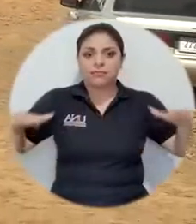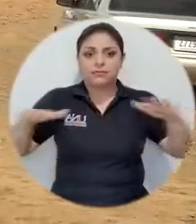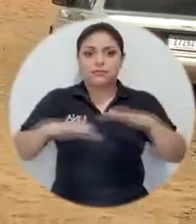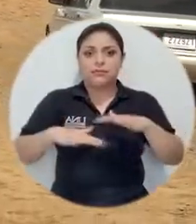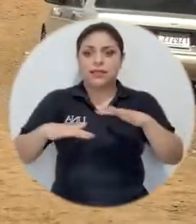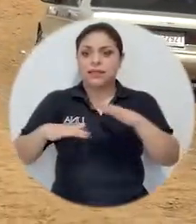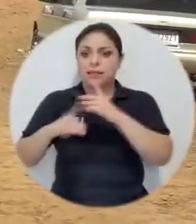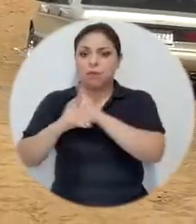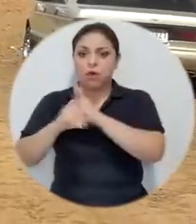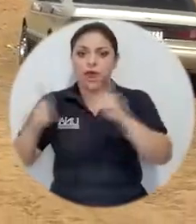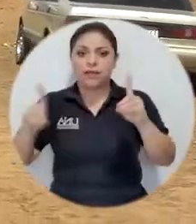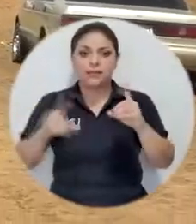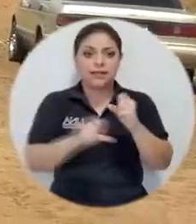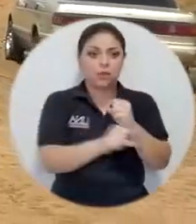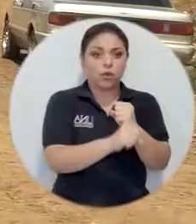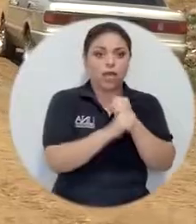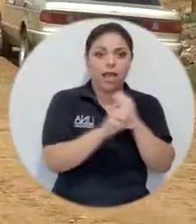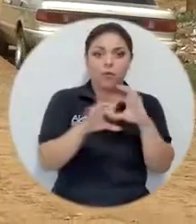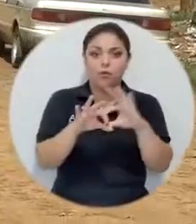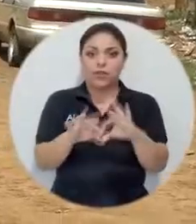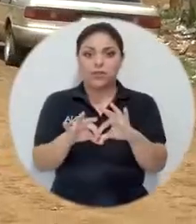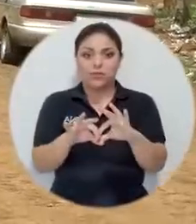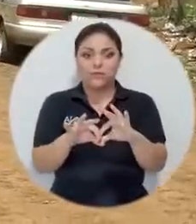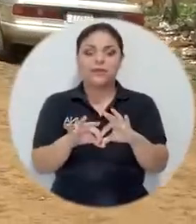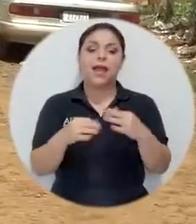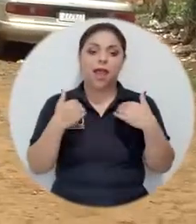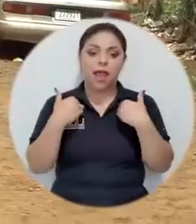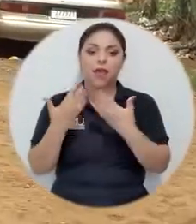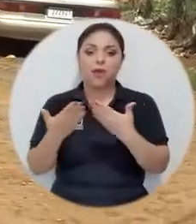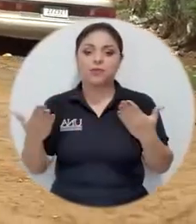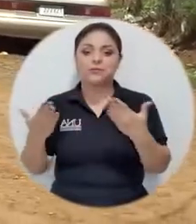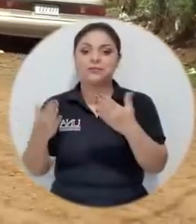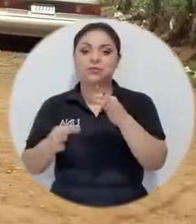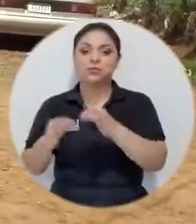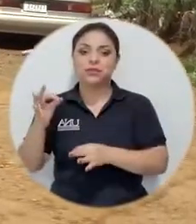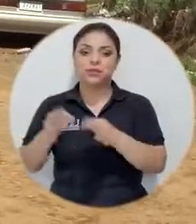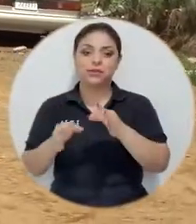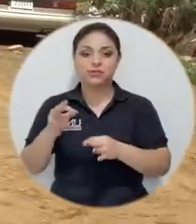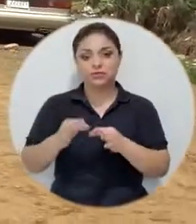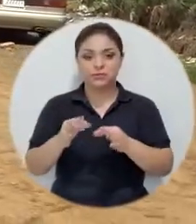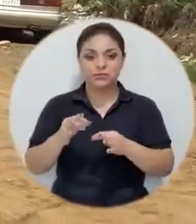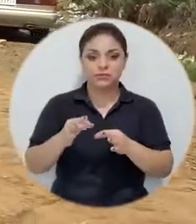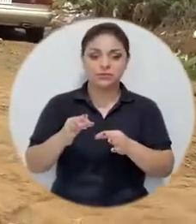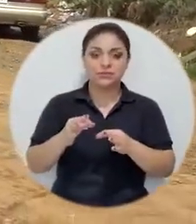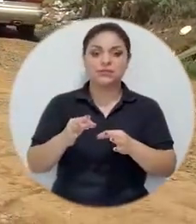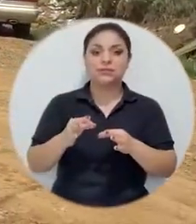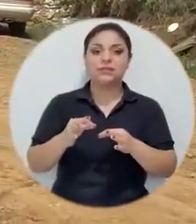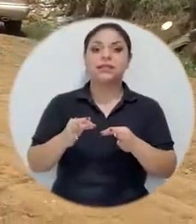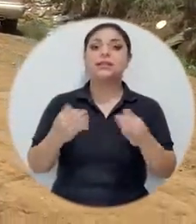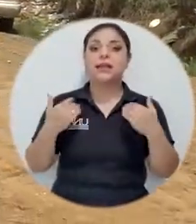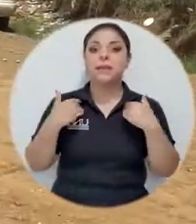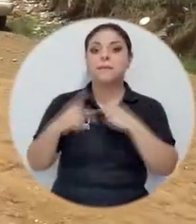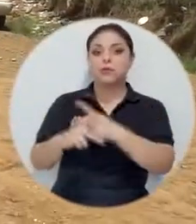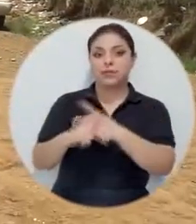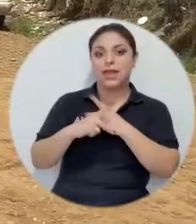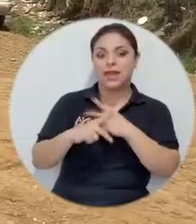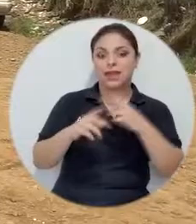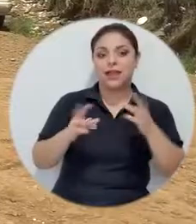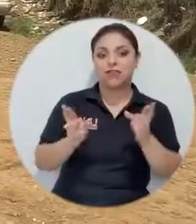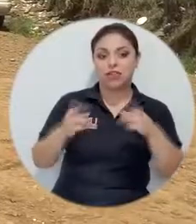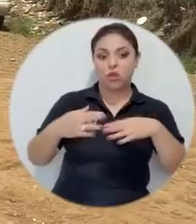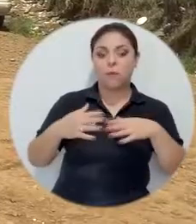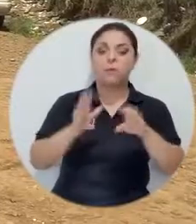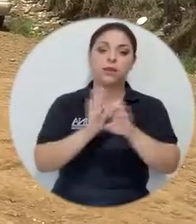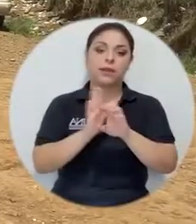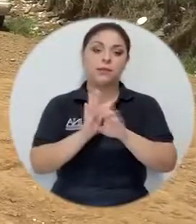con la democracia, a tal punto que, por ejemplo, hay instrumentos políticos y jurídicos que protegen a la democracia en la región.